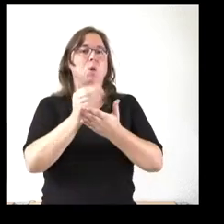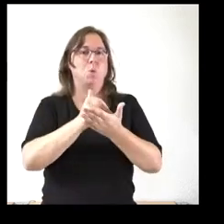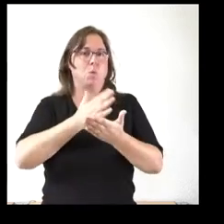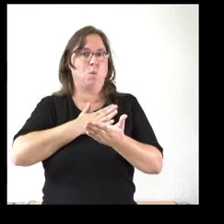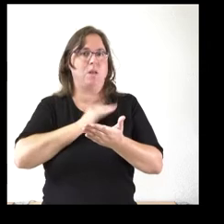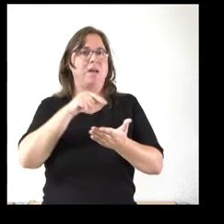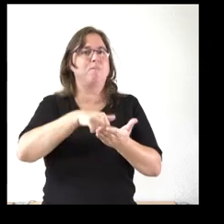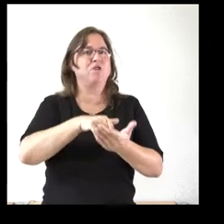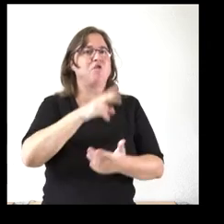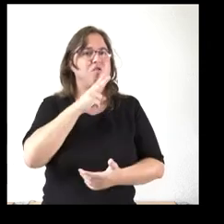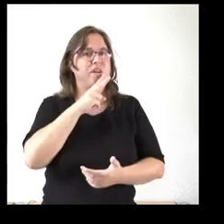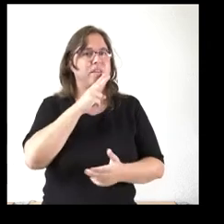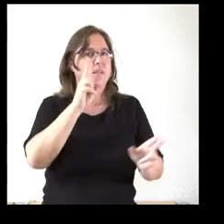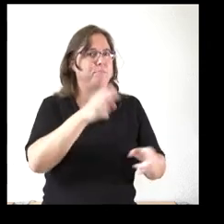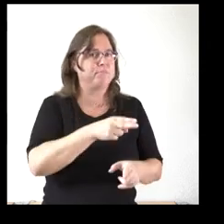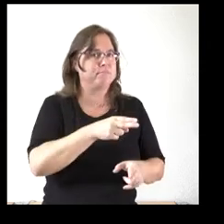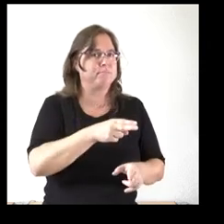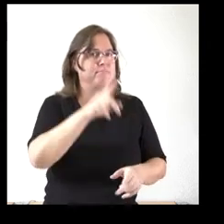creo recordar. Si eso está